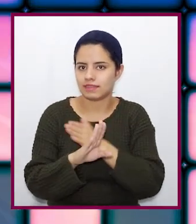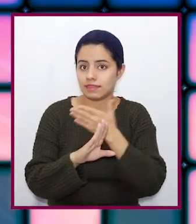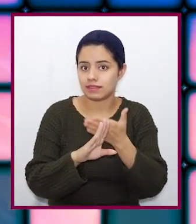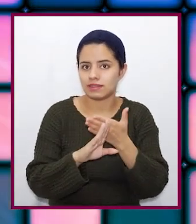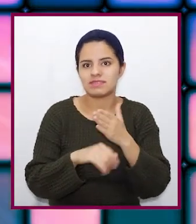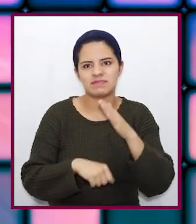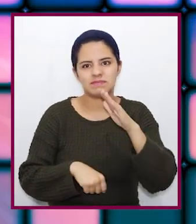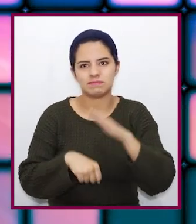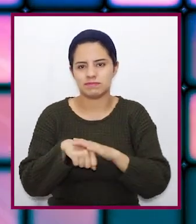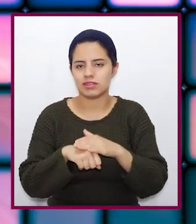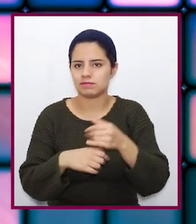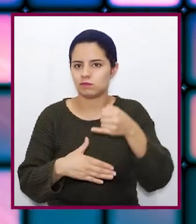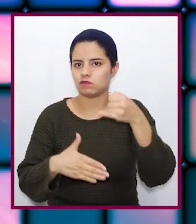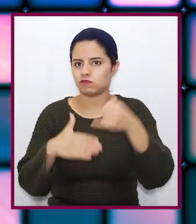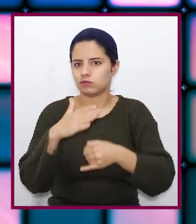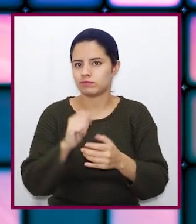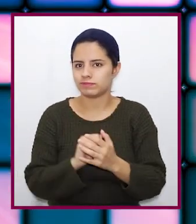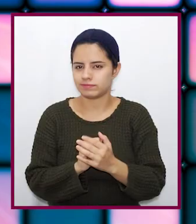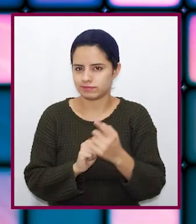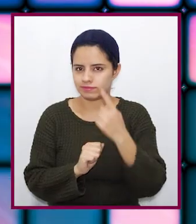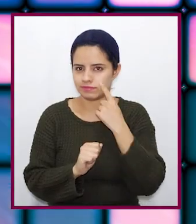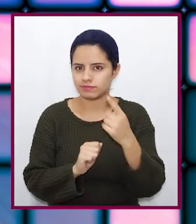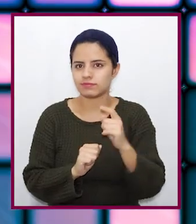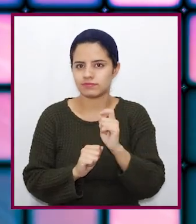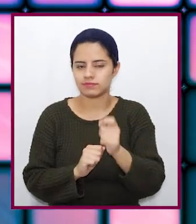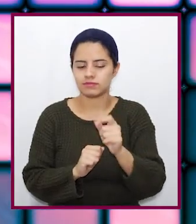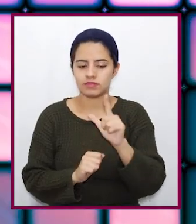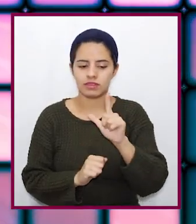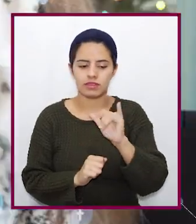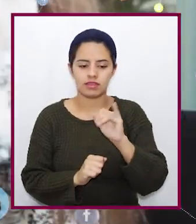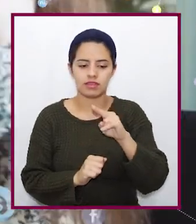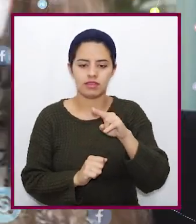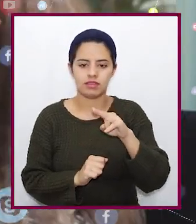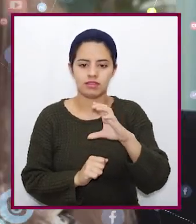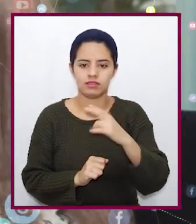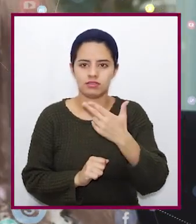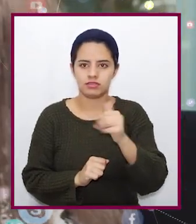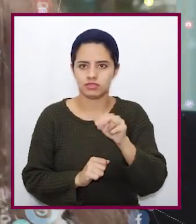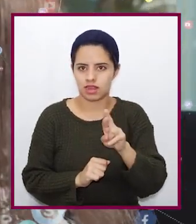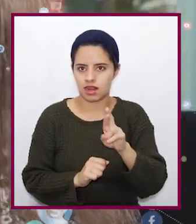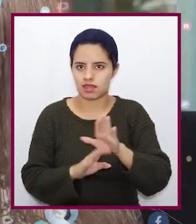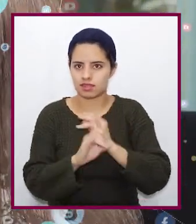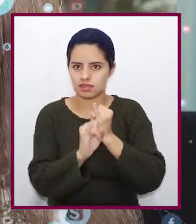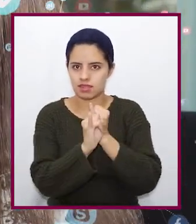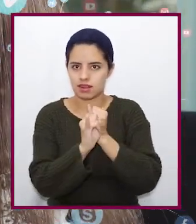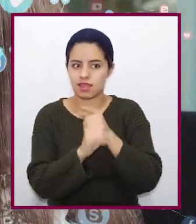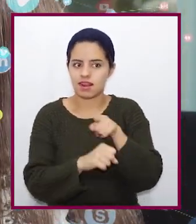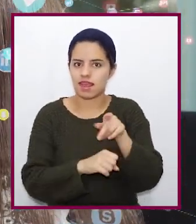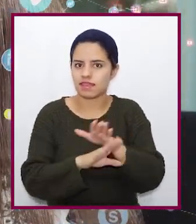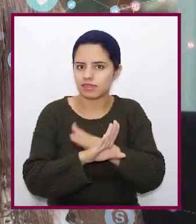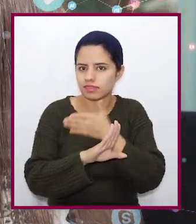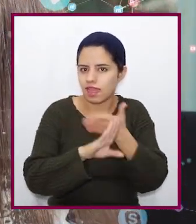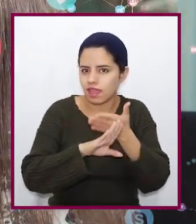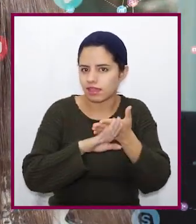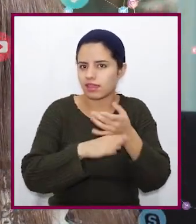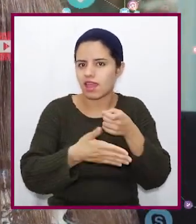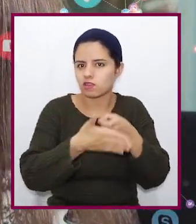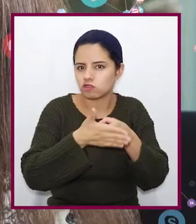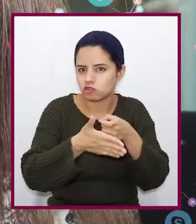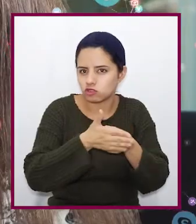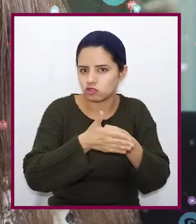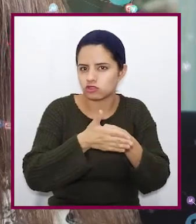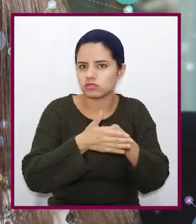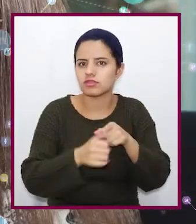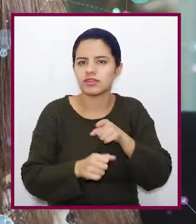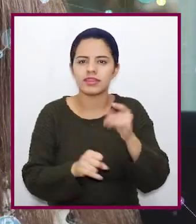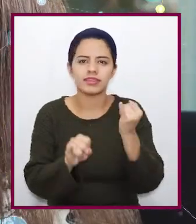más complejo que eso. Se entiende por linchamiento digital a todo tipo de ataque o acoso generado en redes sociales hacia una